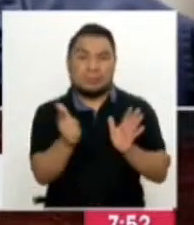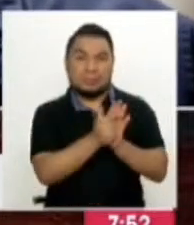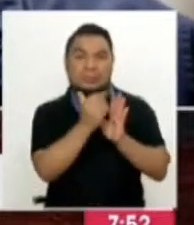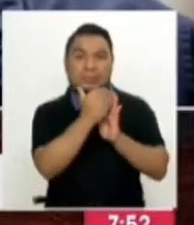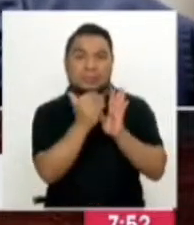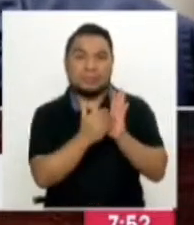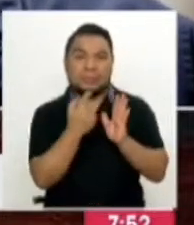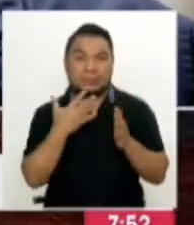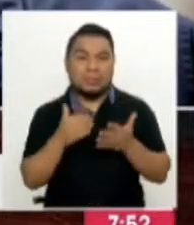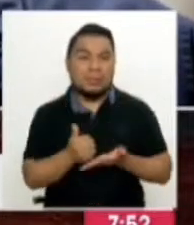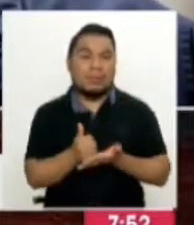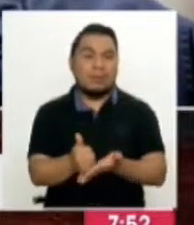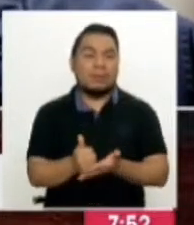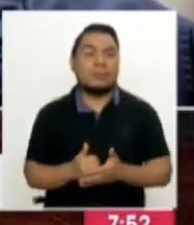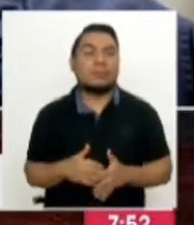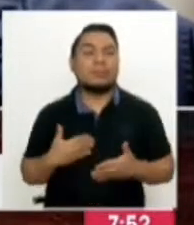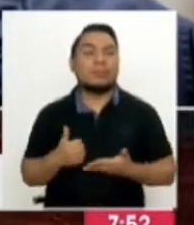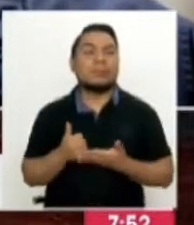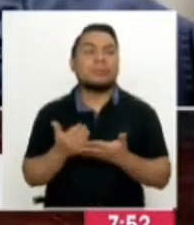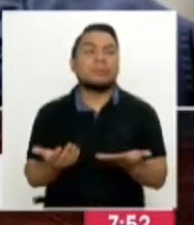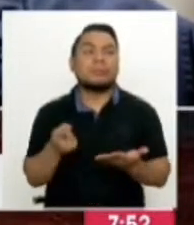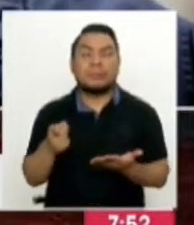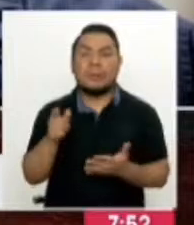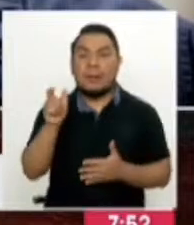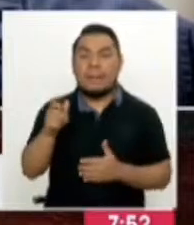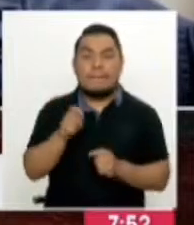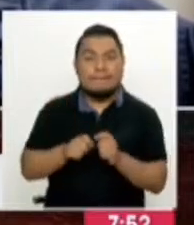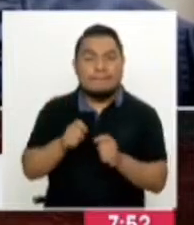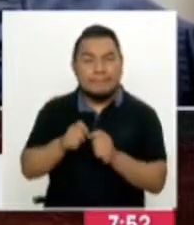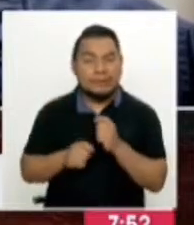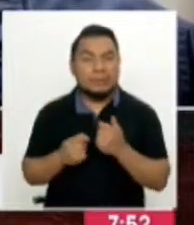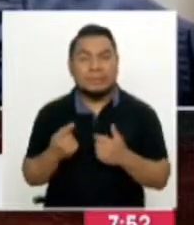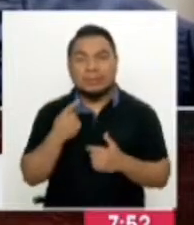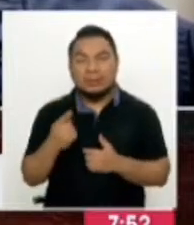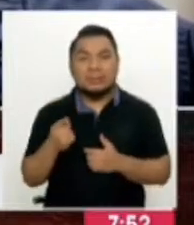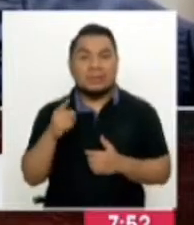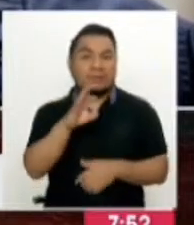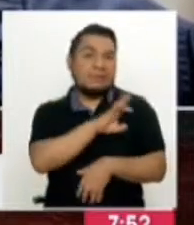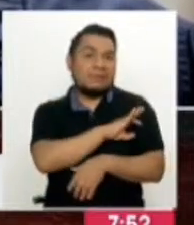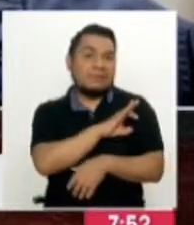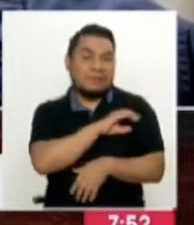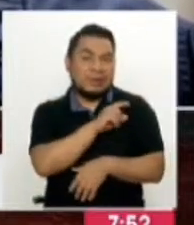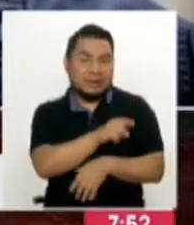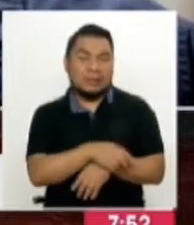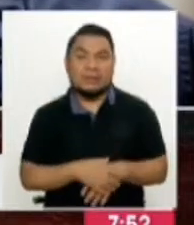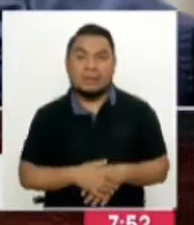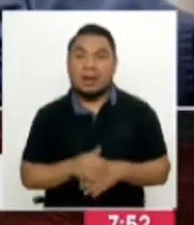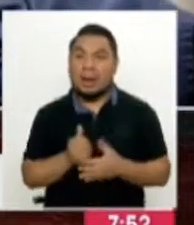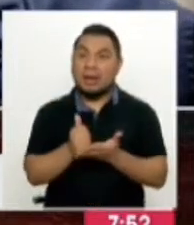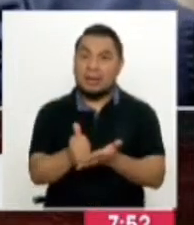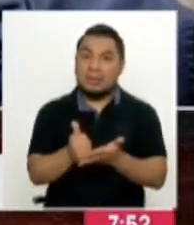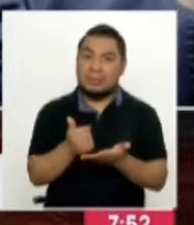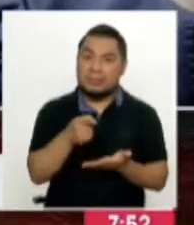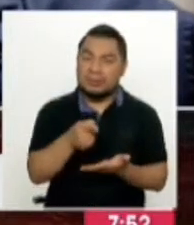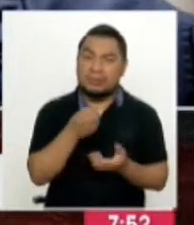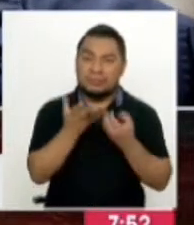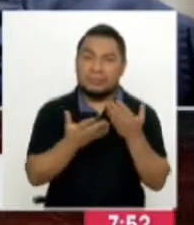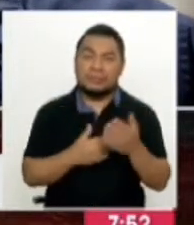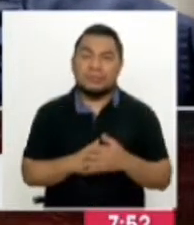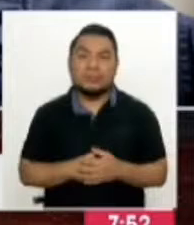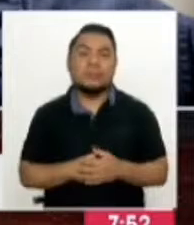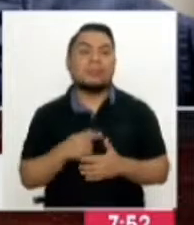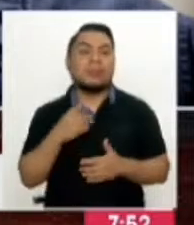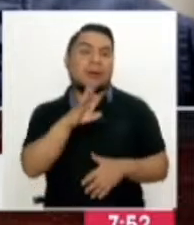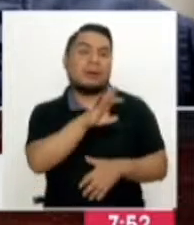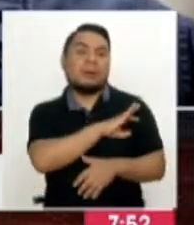establecidas, ¿han ayudado, contribuyen a esta persecución del delito que se hace desde la Fiscalía? En el caso de la Fiscalía